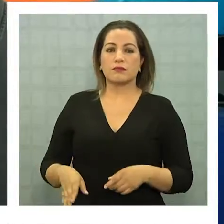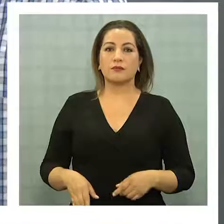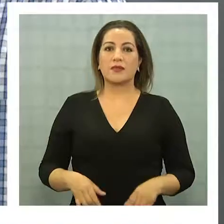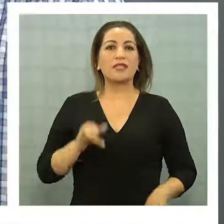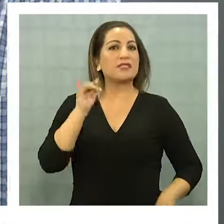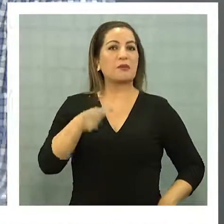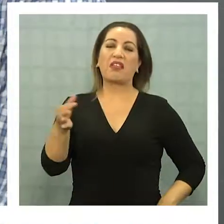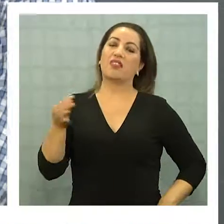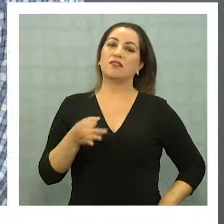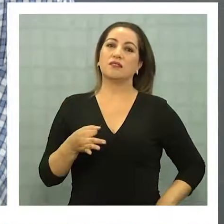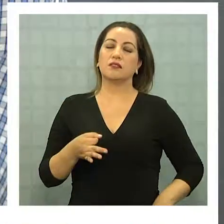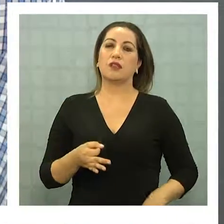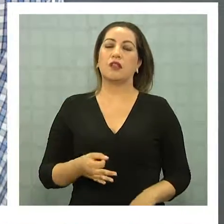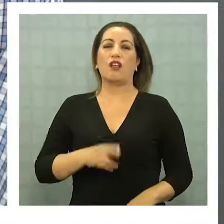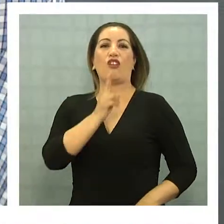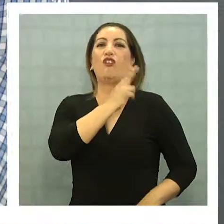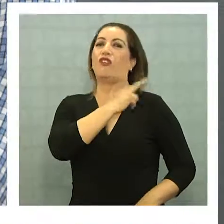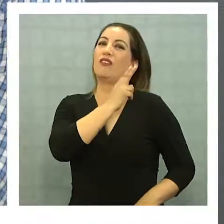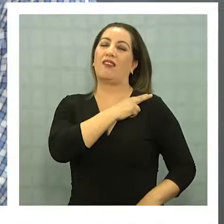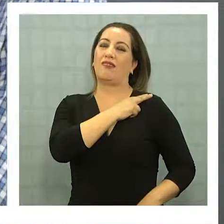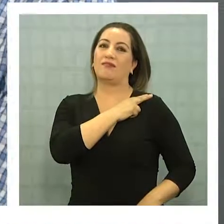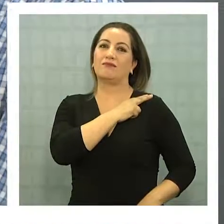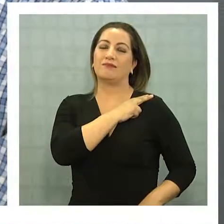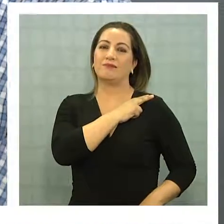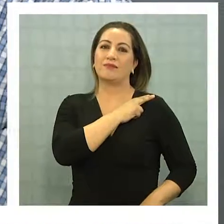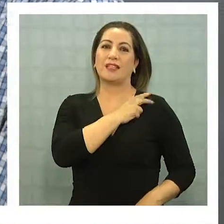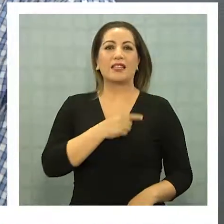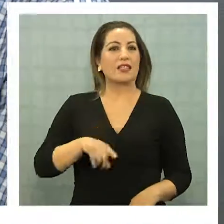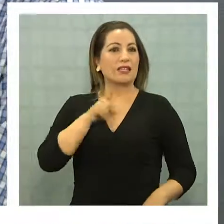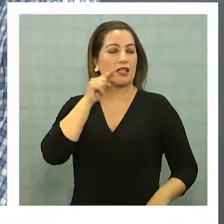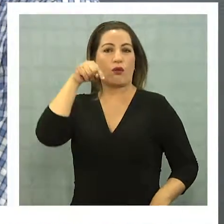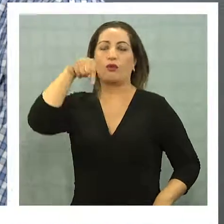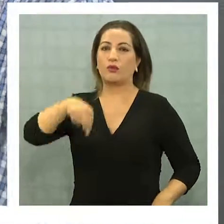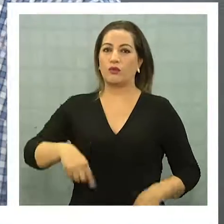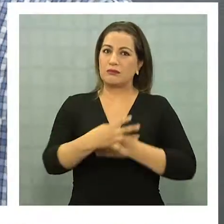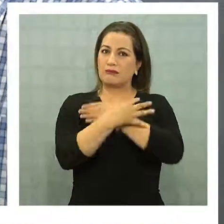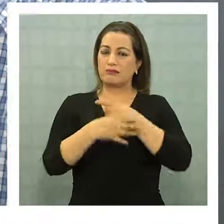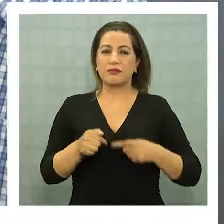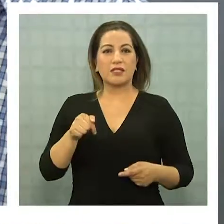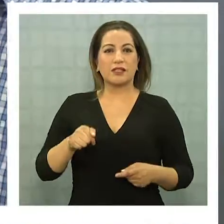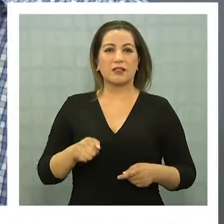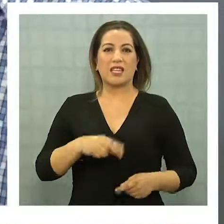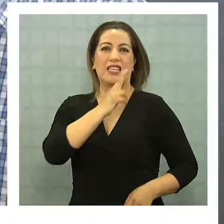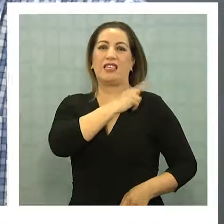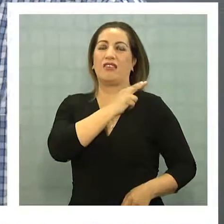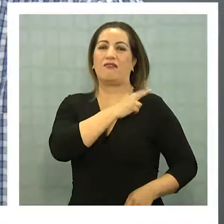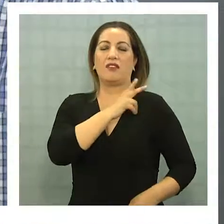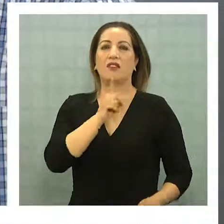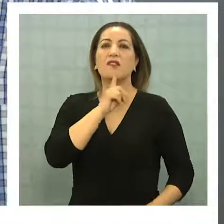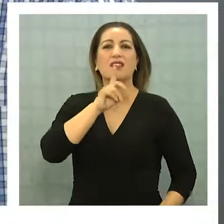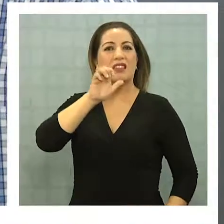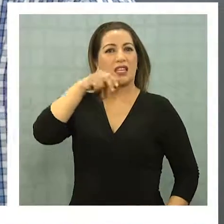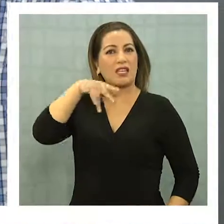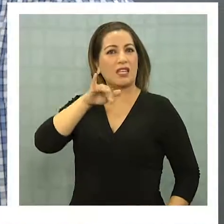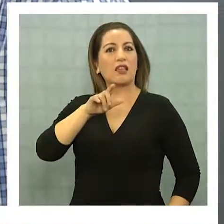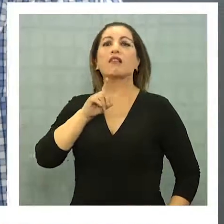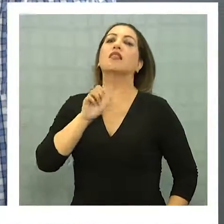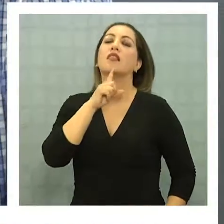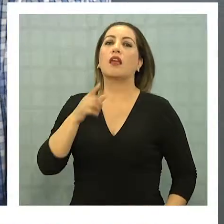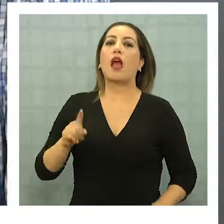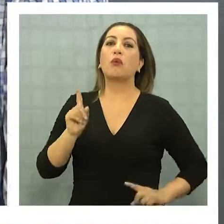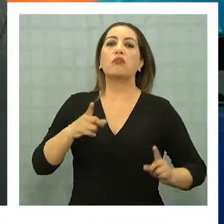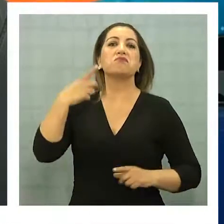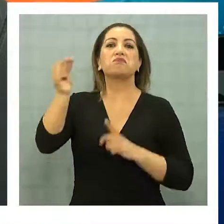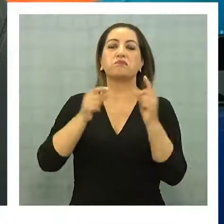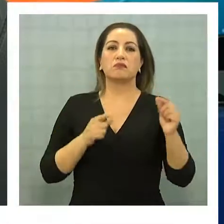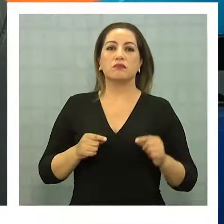existe la excusa de que ya, por ejemplo, los oficiales generales que existen, que están hoy día, digamos, eran, no sé, tenientes o recién estaban ingresando, digamos. Claro,